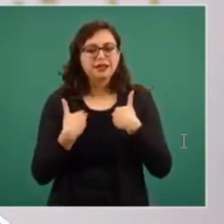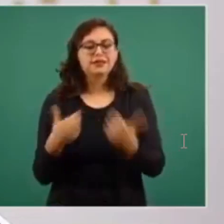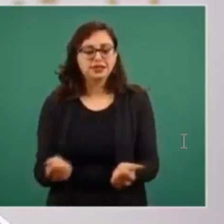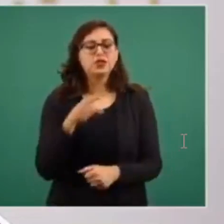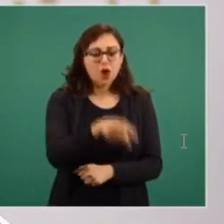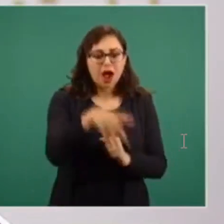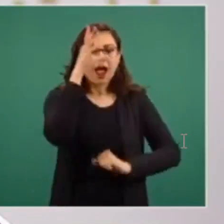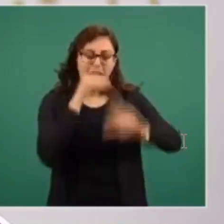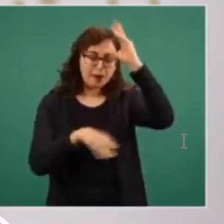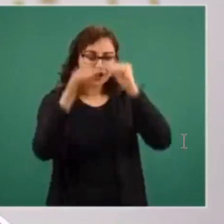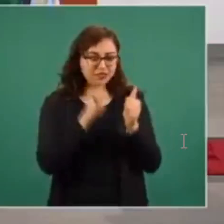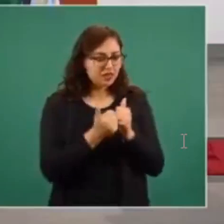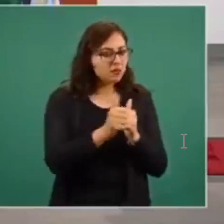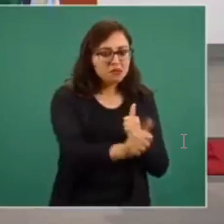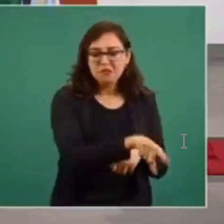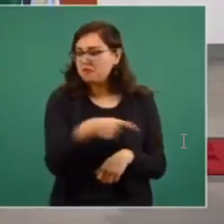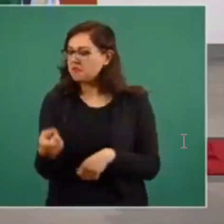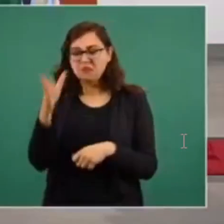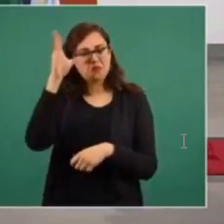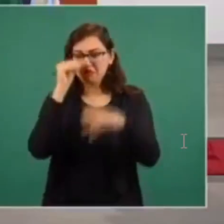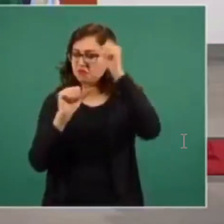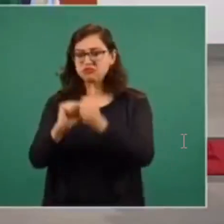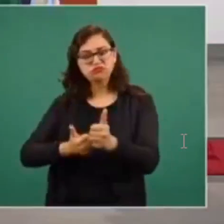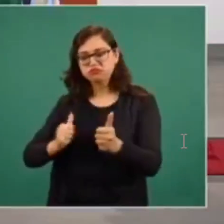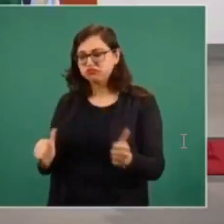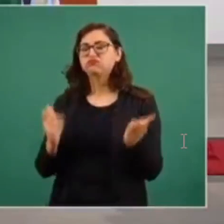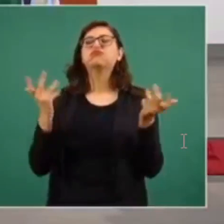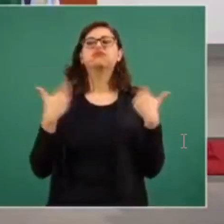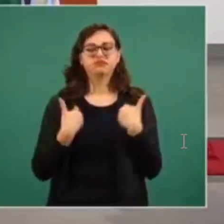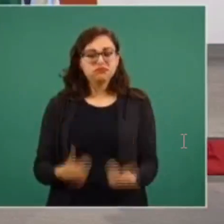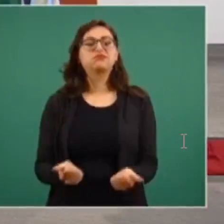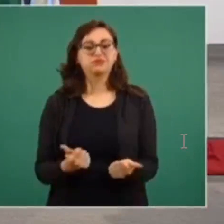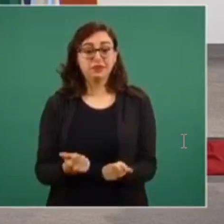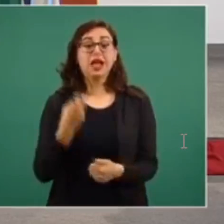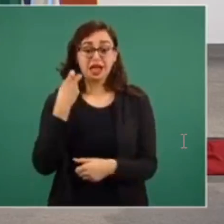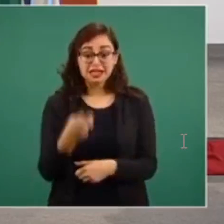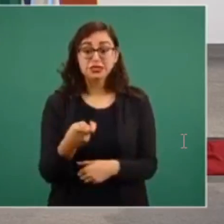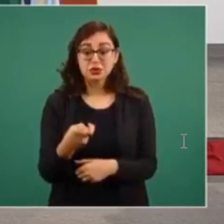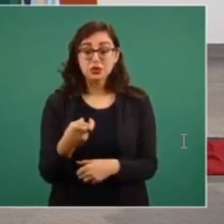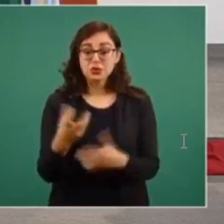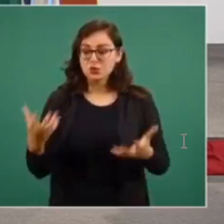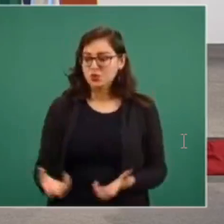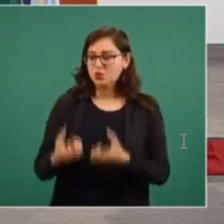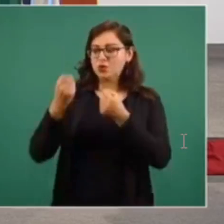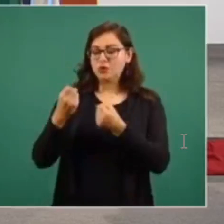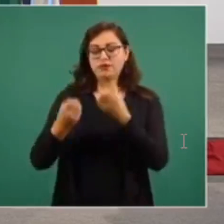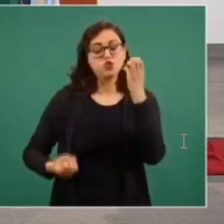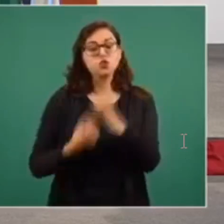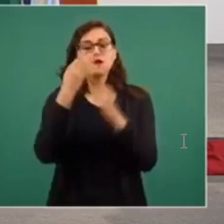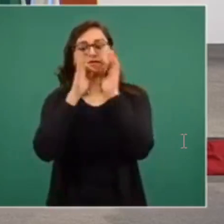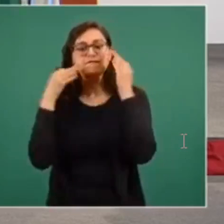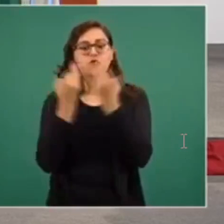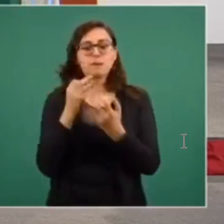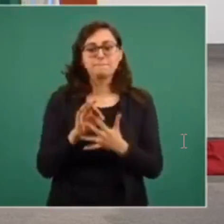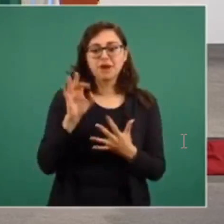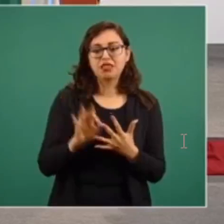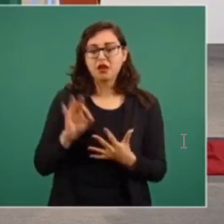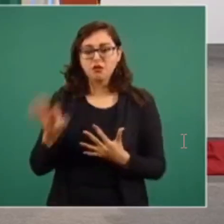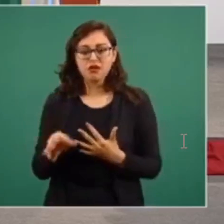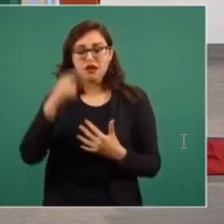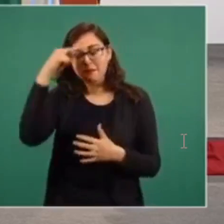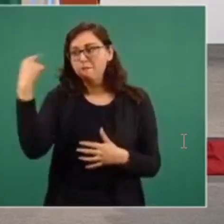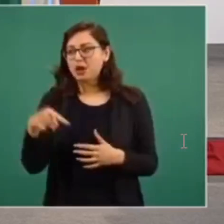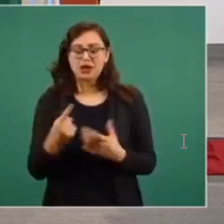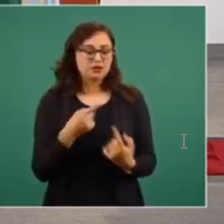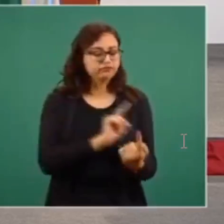no aprender y en qué condiciones. Y esto es un logro que sin duda el sector educativo tiene que mantener en una nueva pedagogía de educación personalizada.